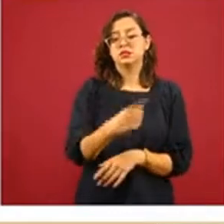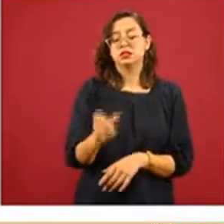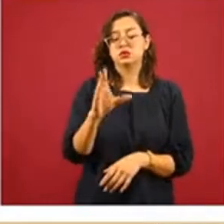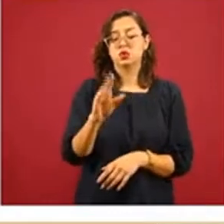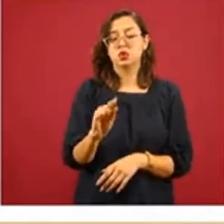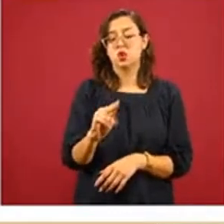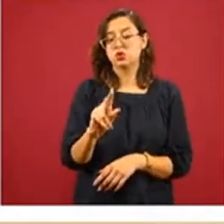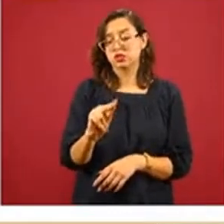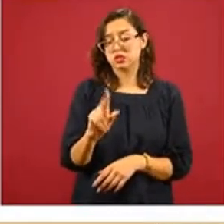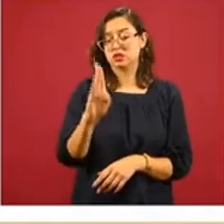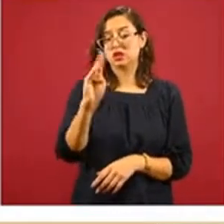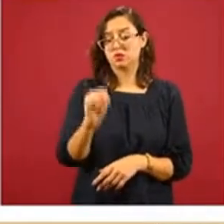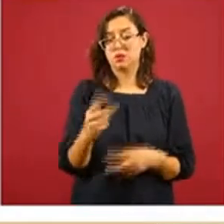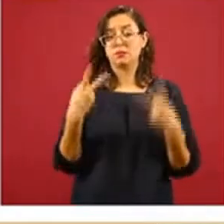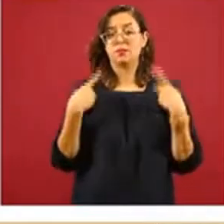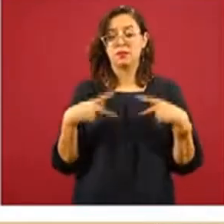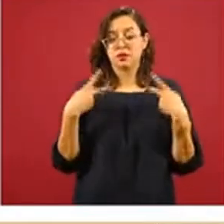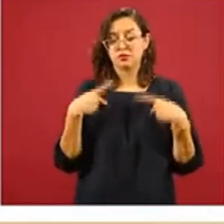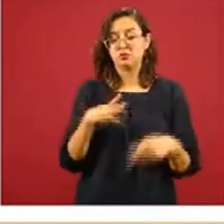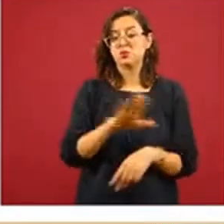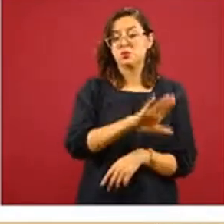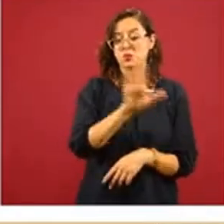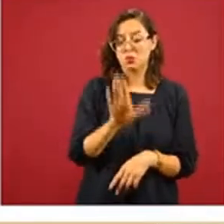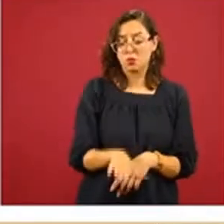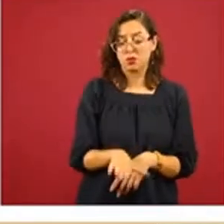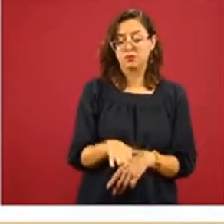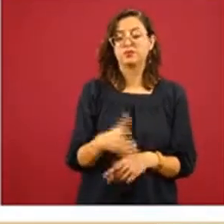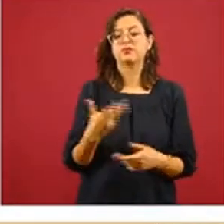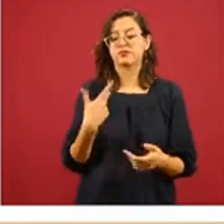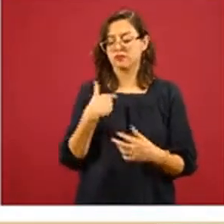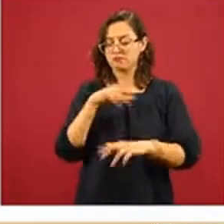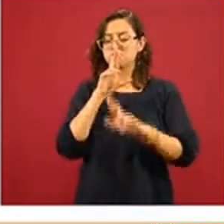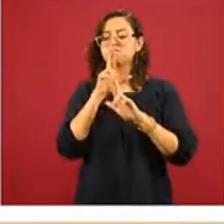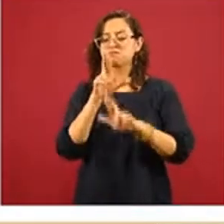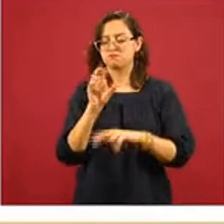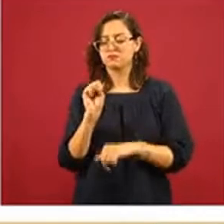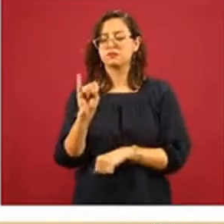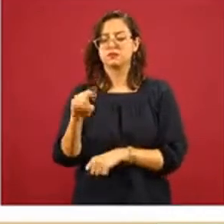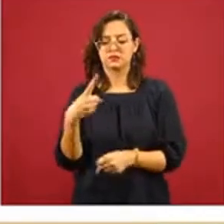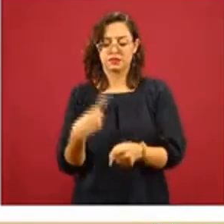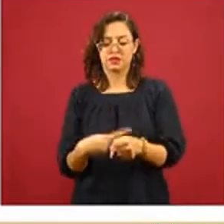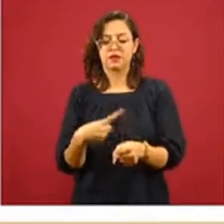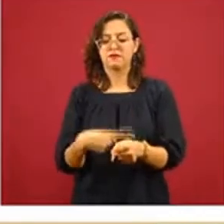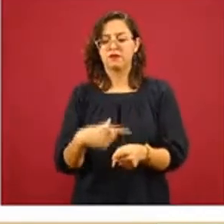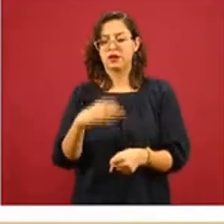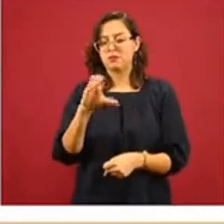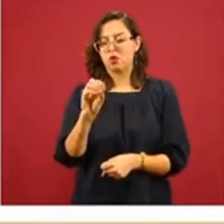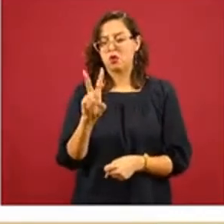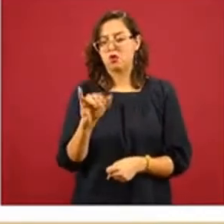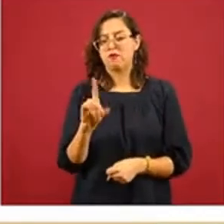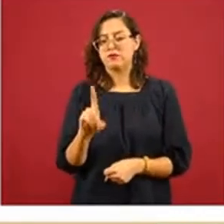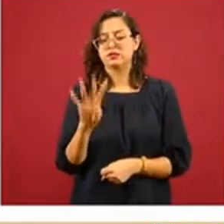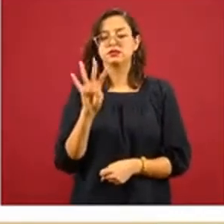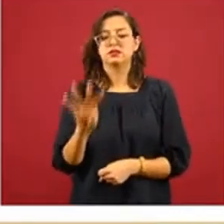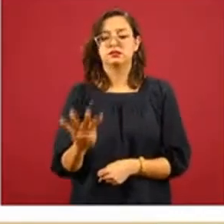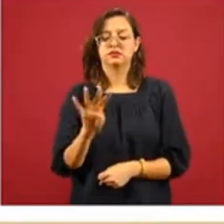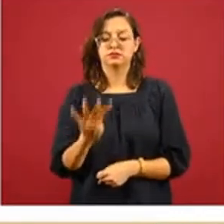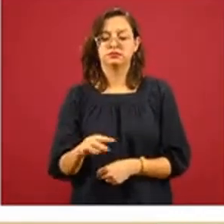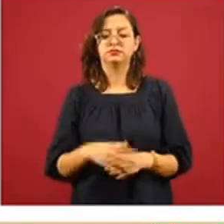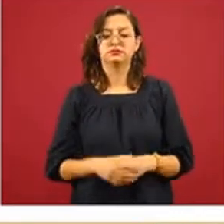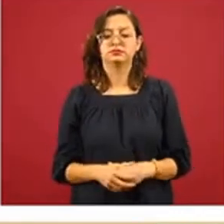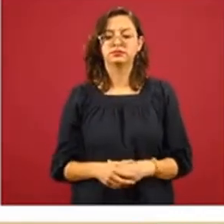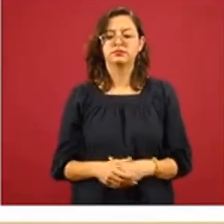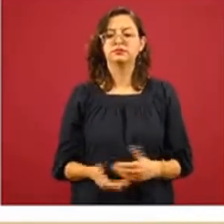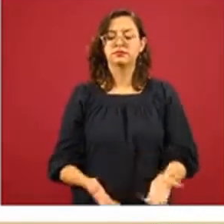29,189 personas que han fallecido y que además tenemos un resultado positivo a COVID-19. Veamos la